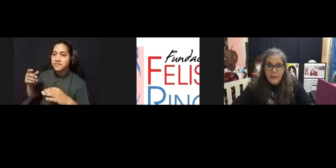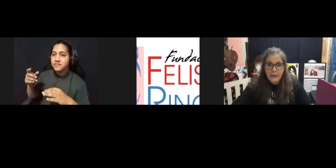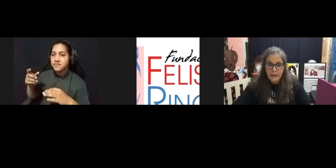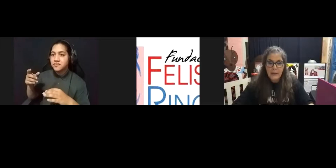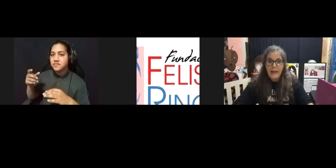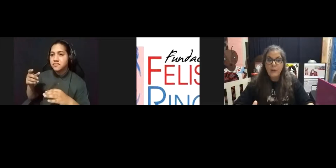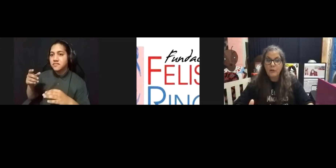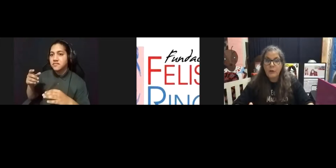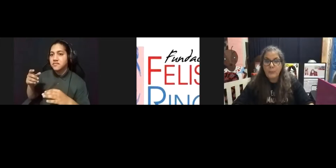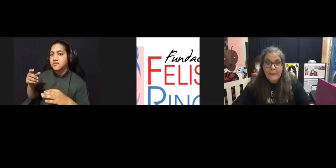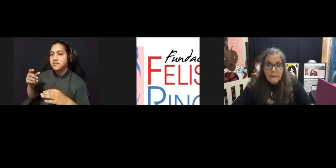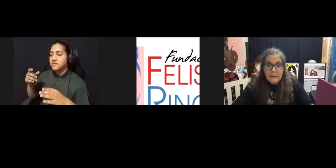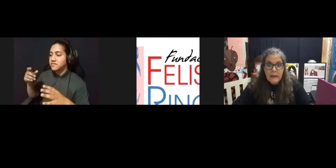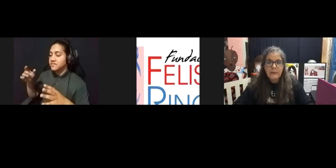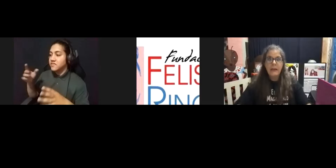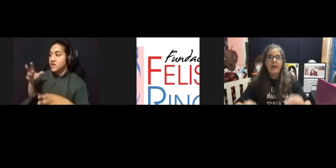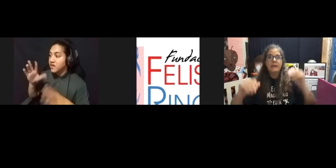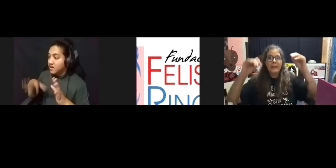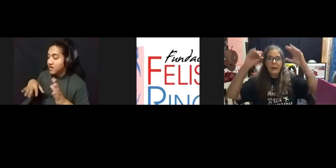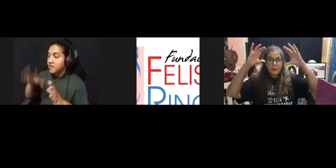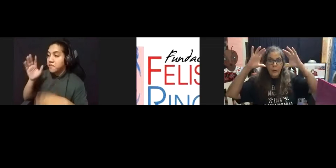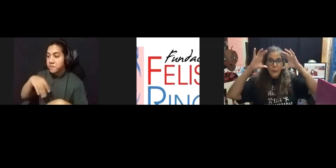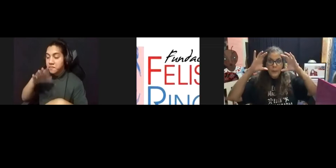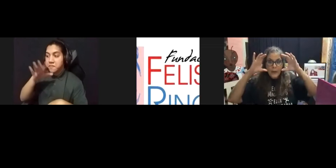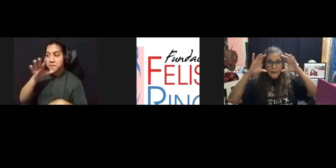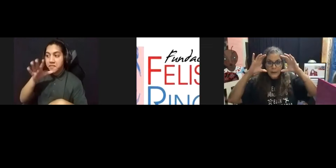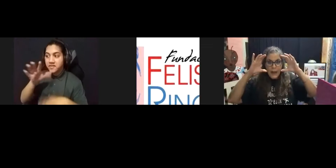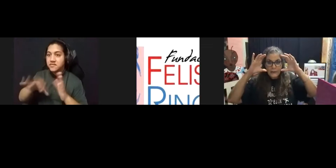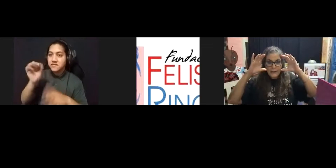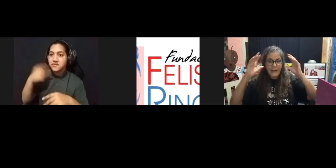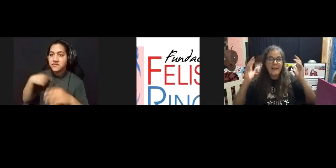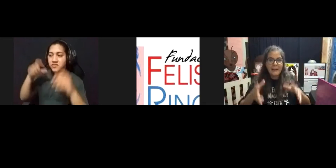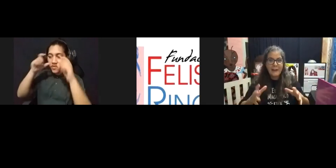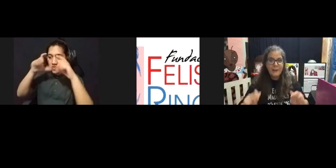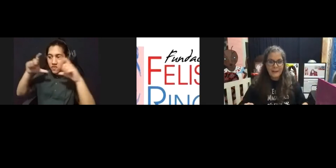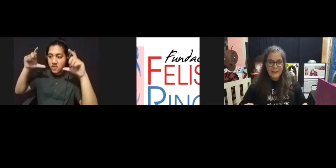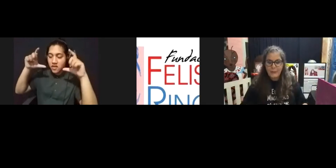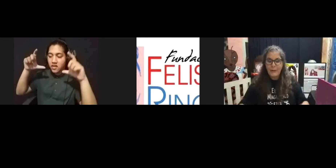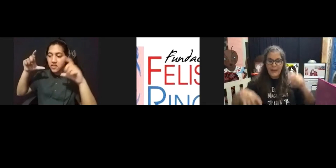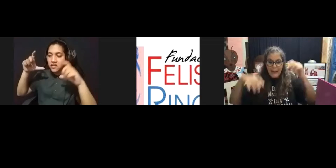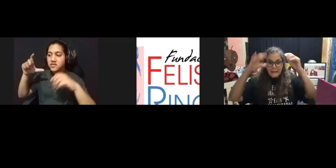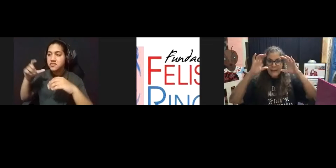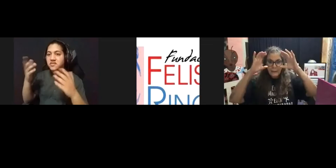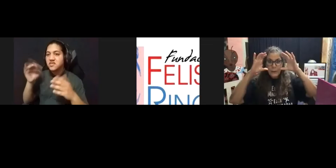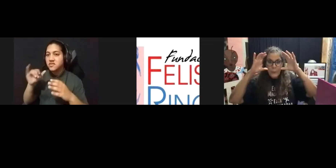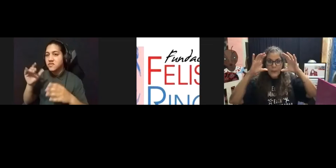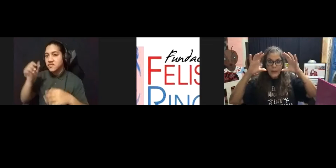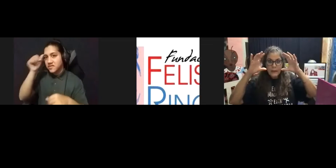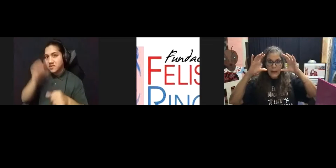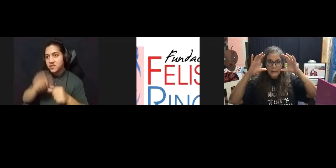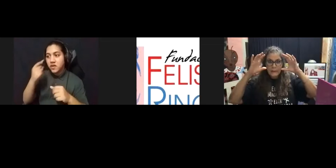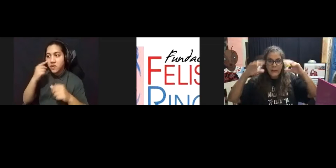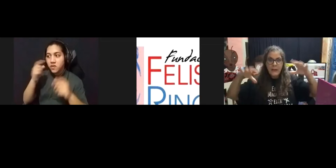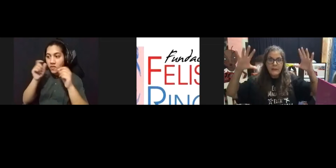madre, encontré un pretendiente, tiene los ojos bien grandes. ¿A qué les recuerda este cuento? Tiene los ojos